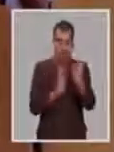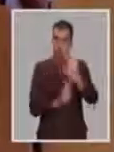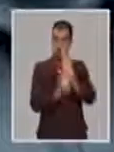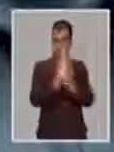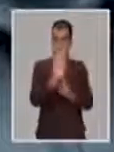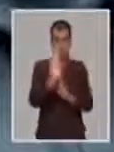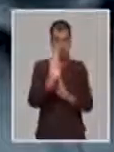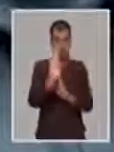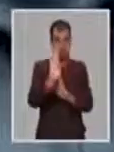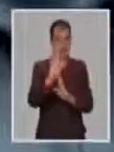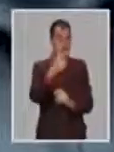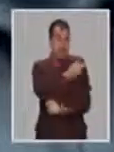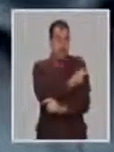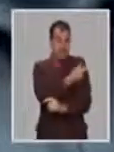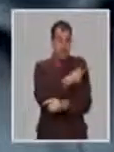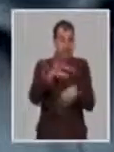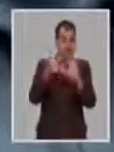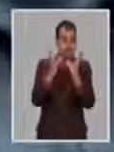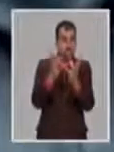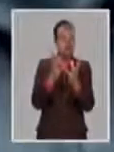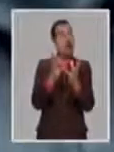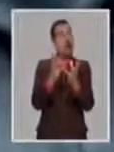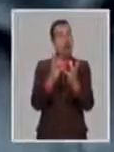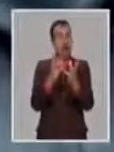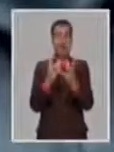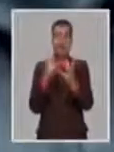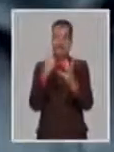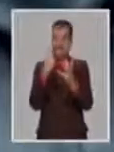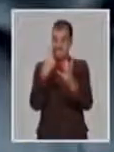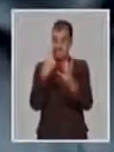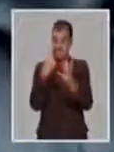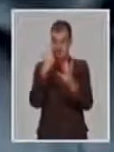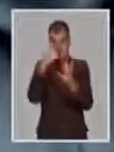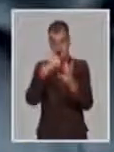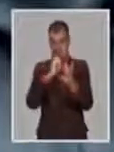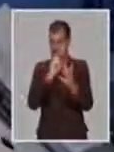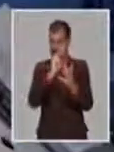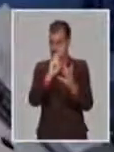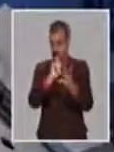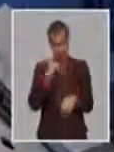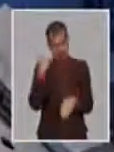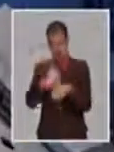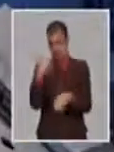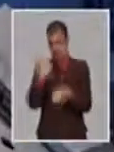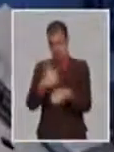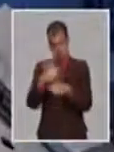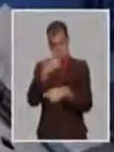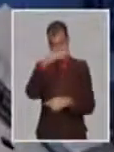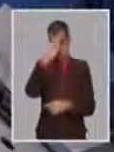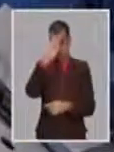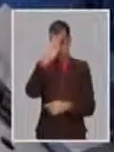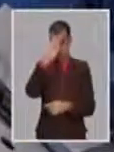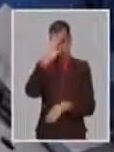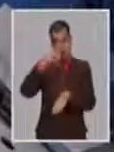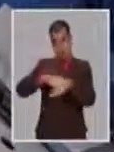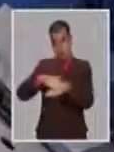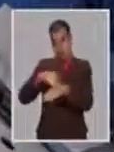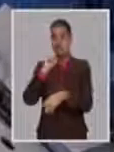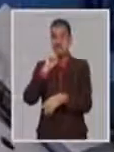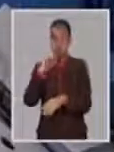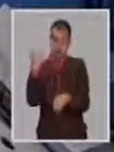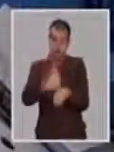materia biotecnológica. Es que aún con las afectaciones que en todas las esferas de la vida en el país provoca el